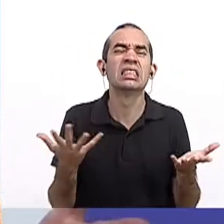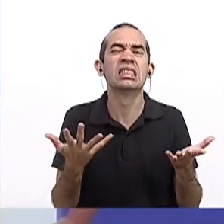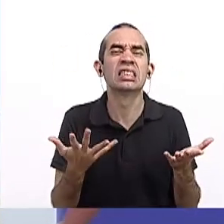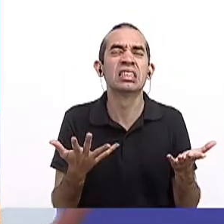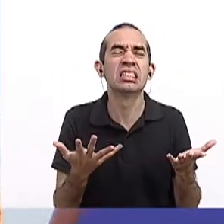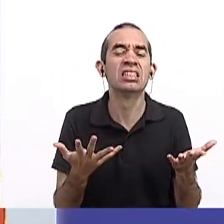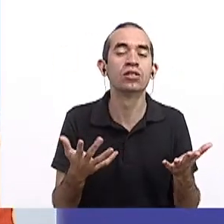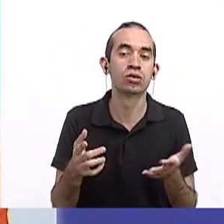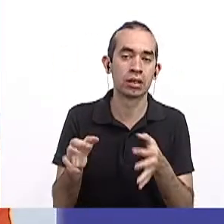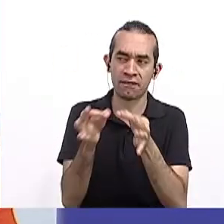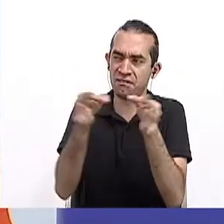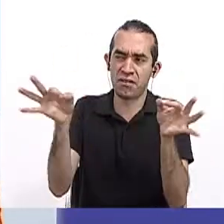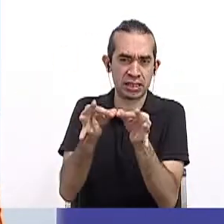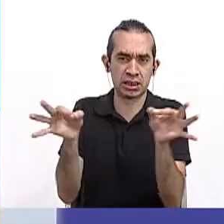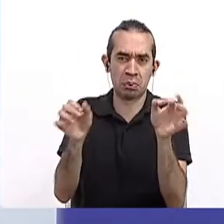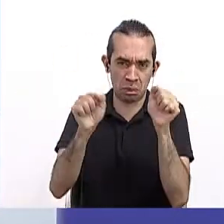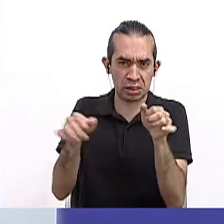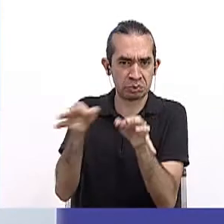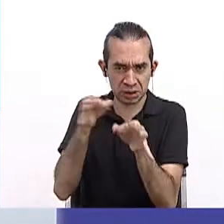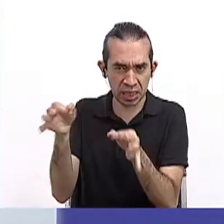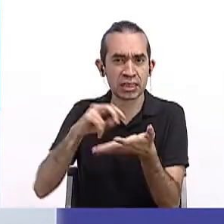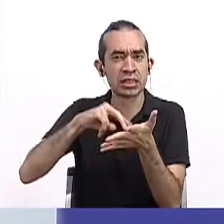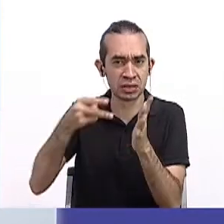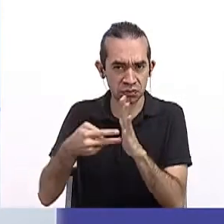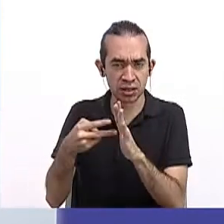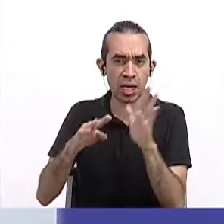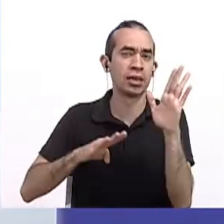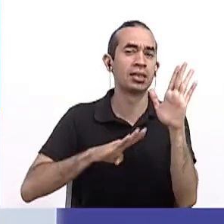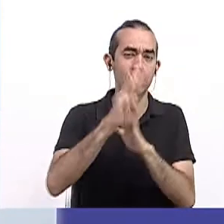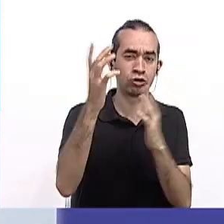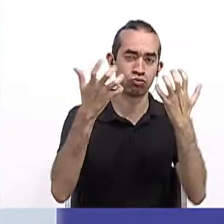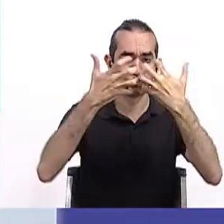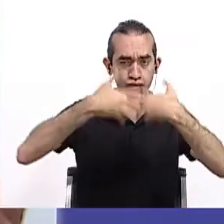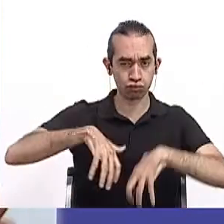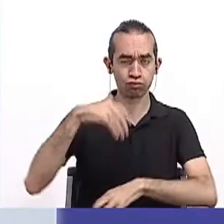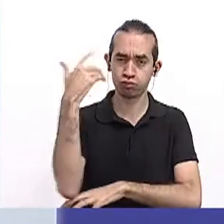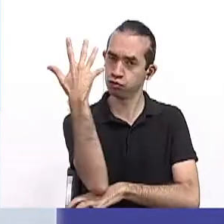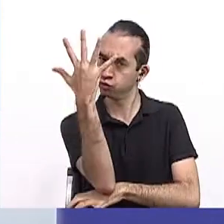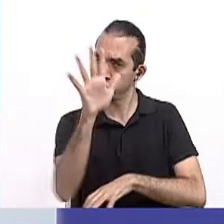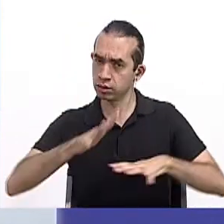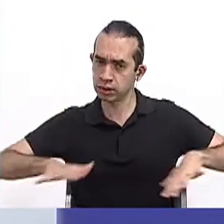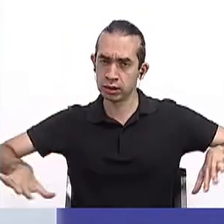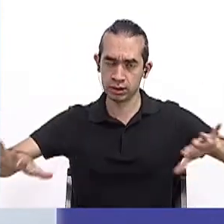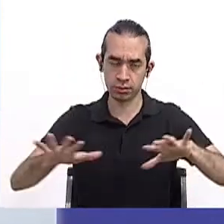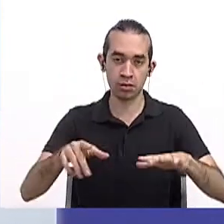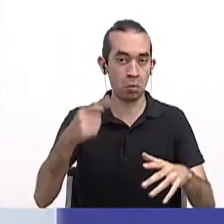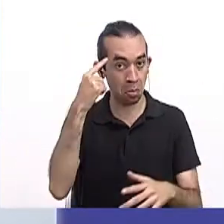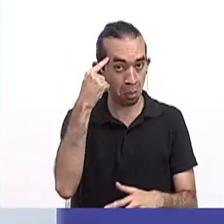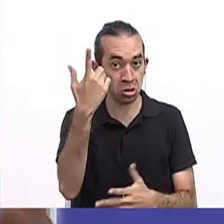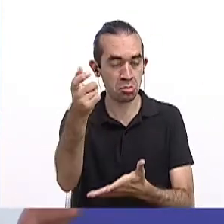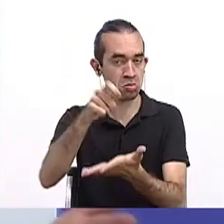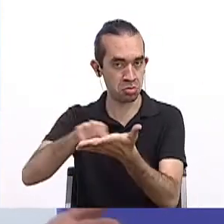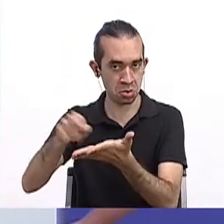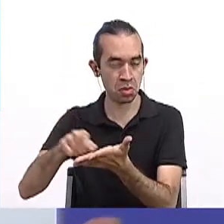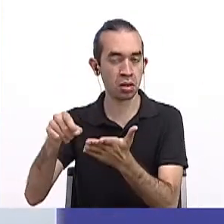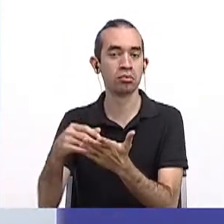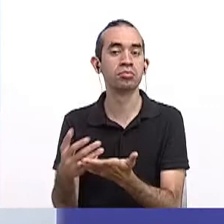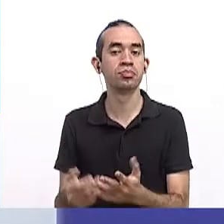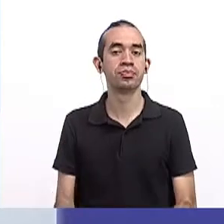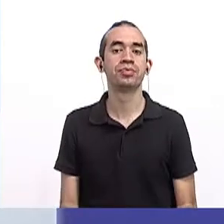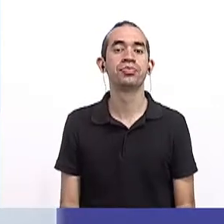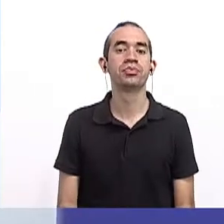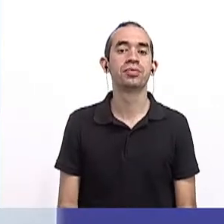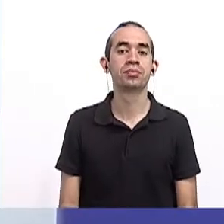en una frase qué es el desarrollo sostenible? Piénsenlo y escriban ahí en sus cuadernos. ¿Cómo podrían